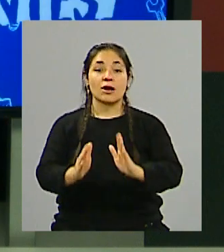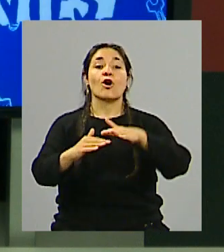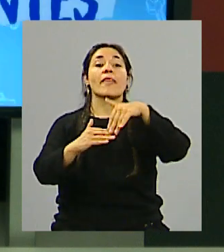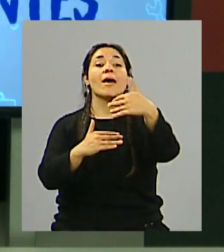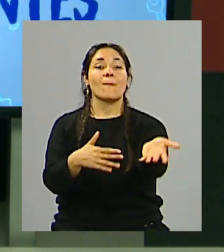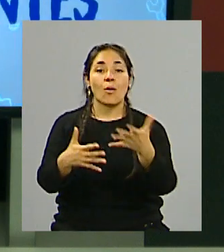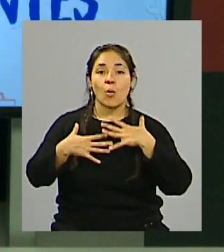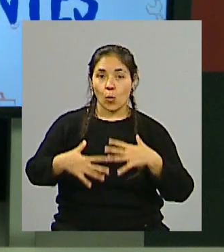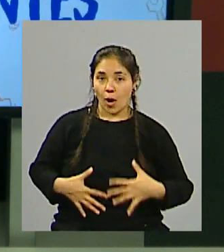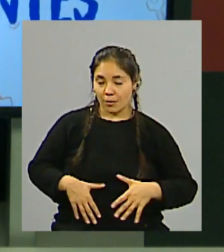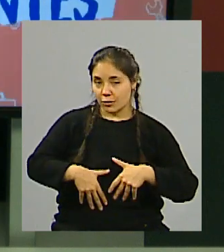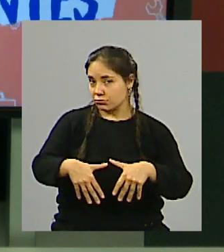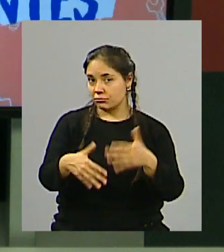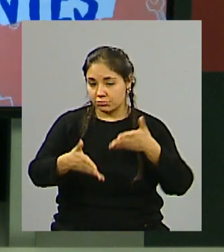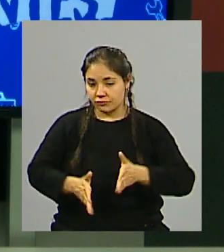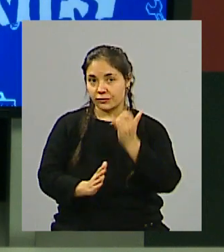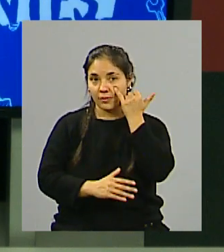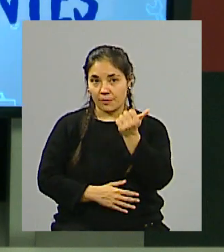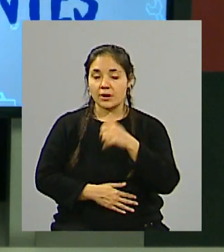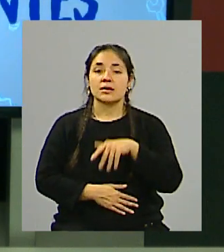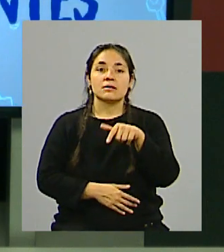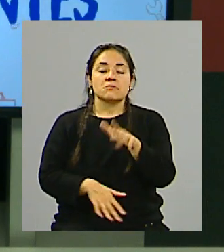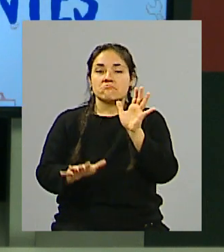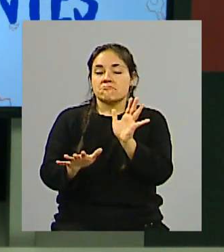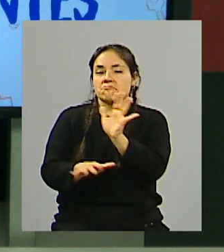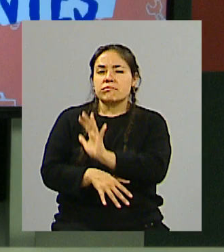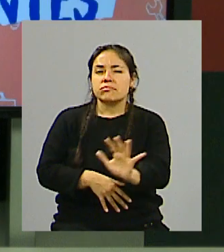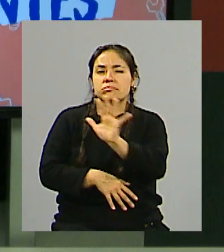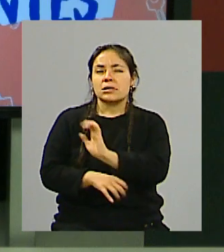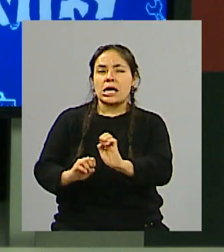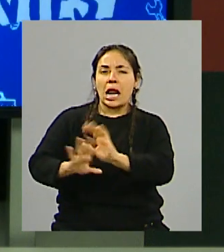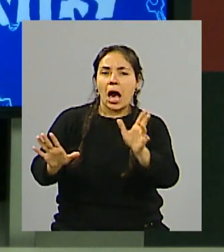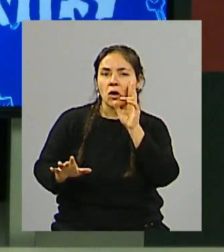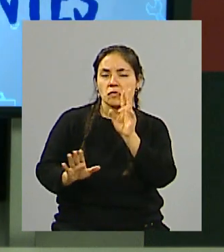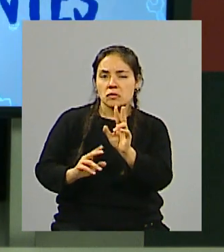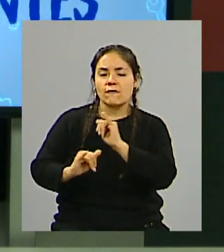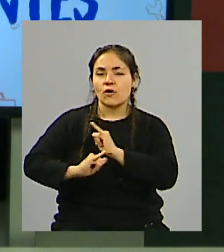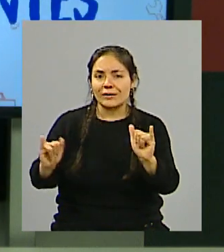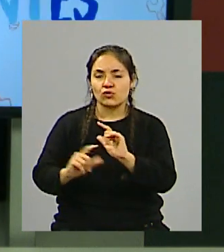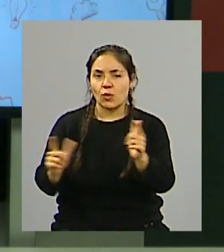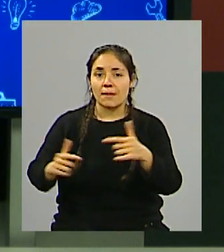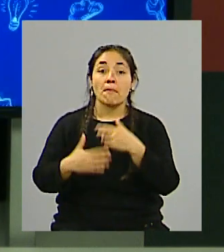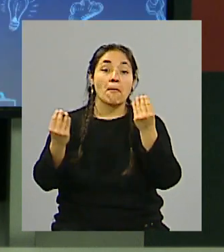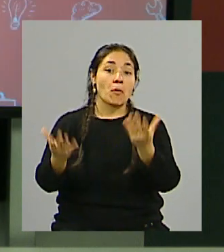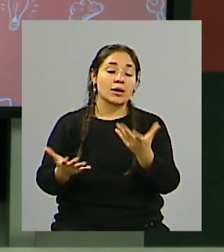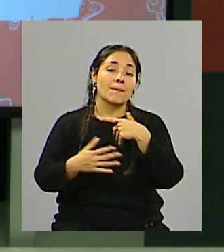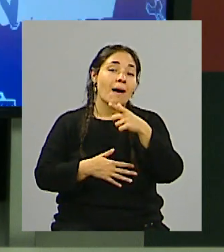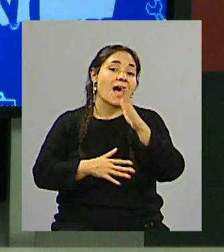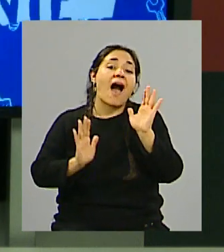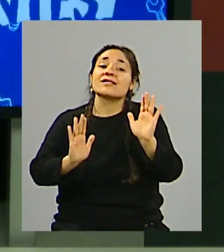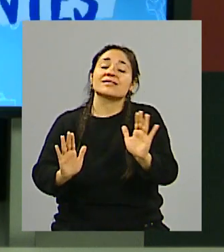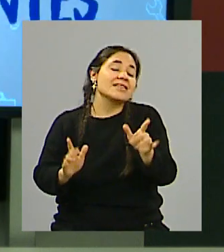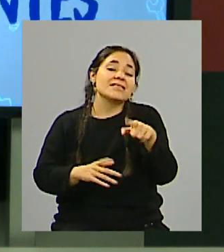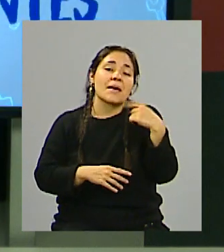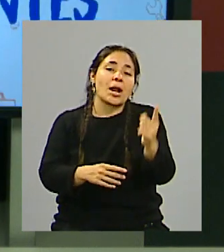bastante invisibilizado, que es justamente de lo que no se habla, porque pareciera que, bueno, que es la norma que la asistencia de un nacimiento sea de esta